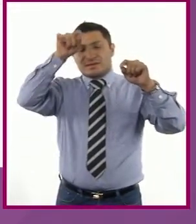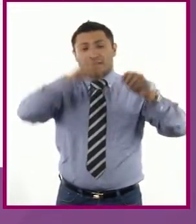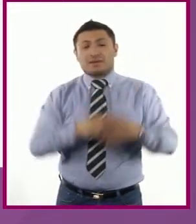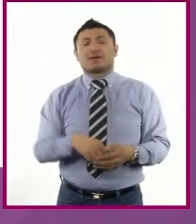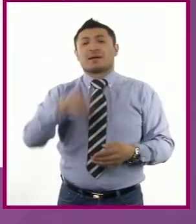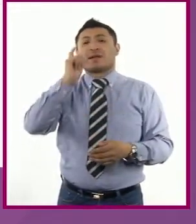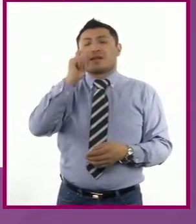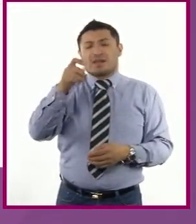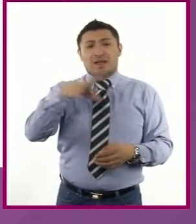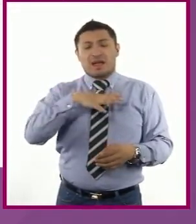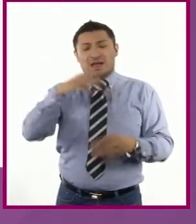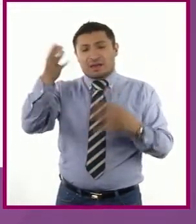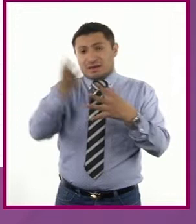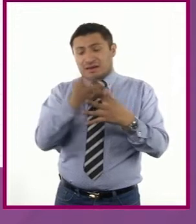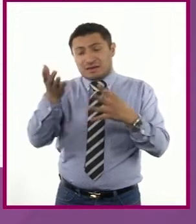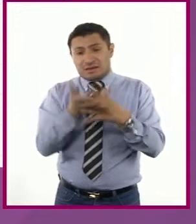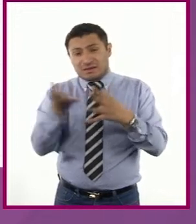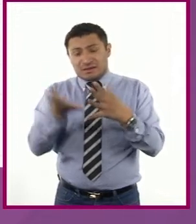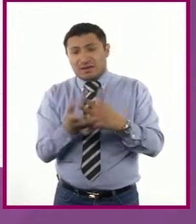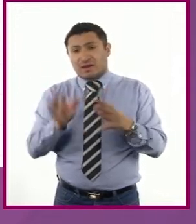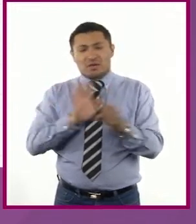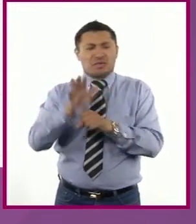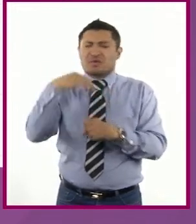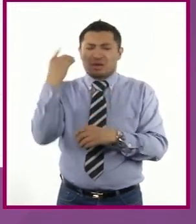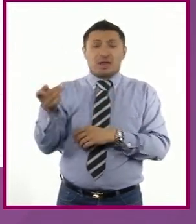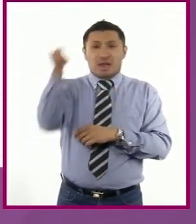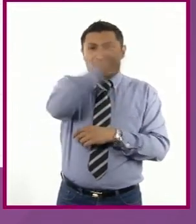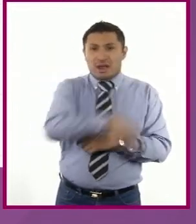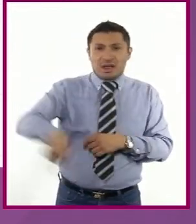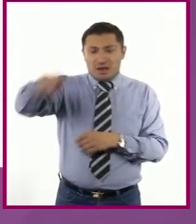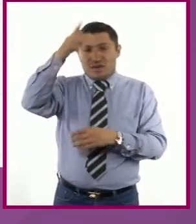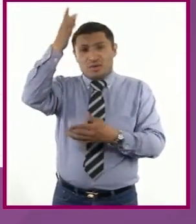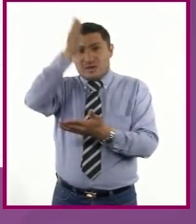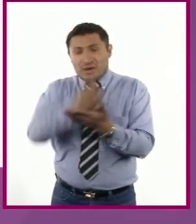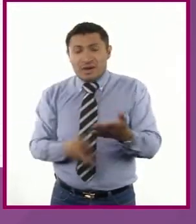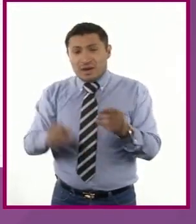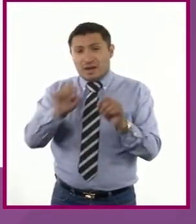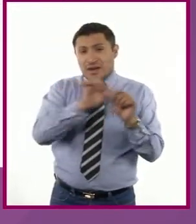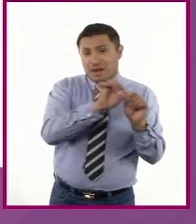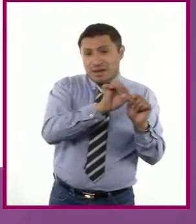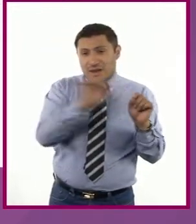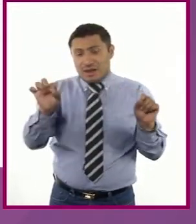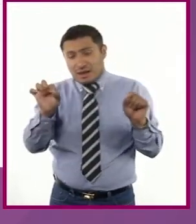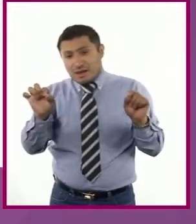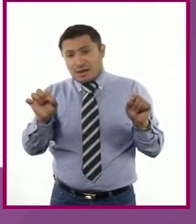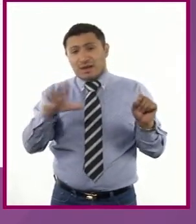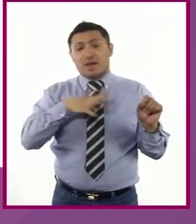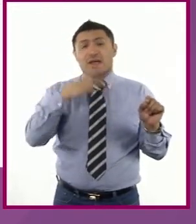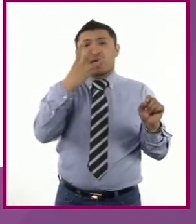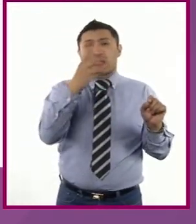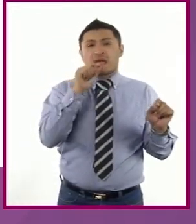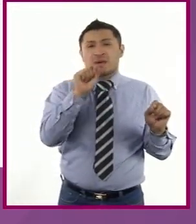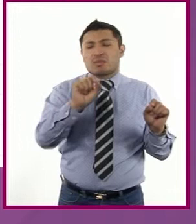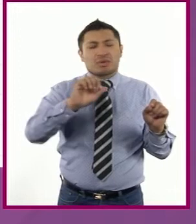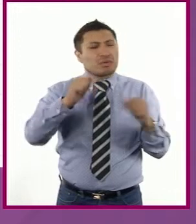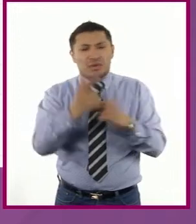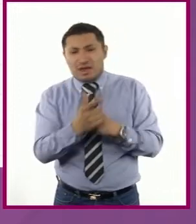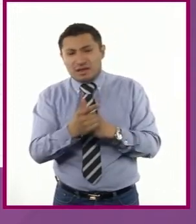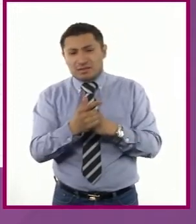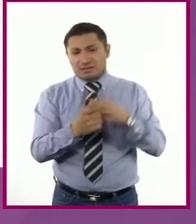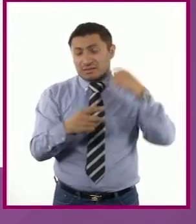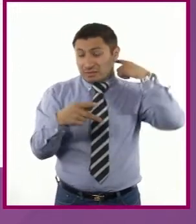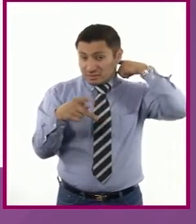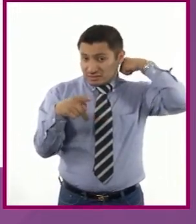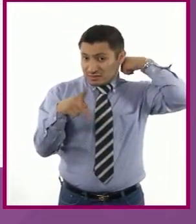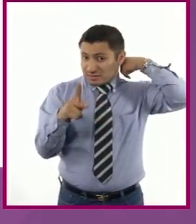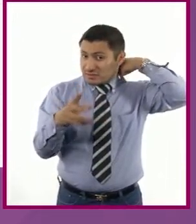que si dividía el perímetro de cualquier círculo entre su diámetro, obtenía 3 y un poco más.